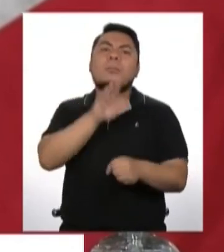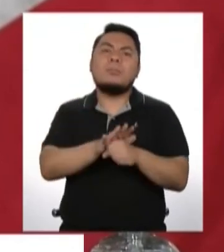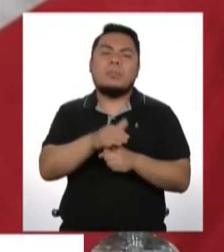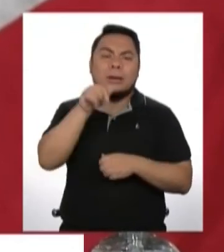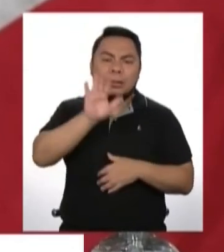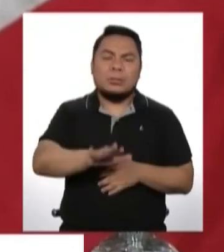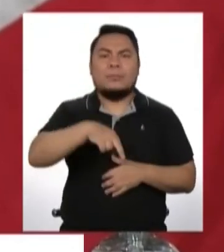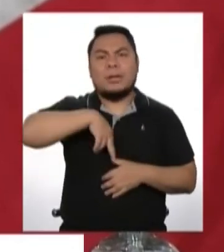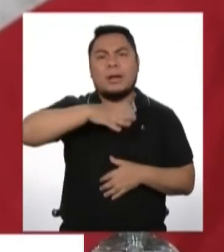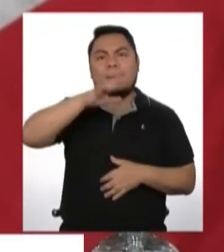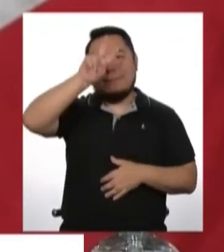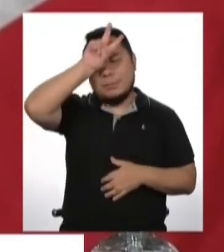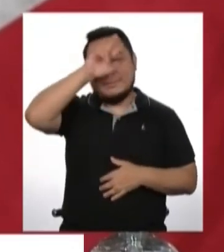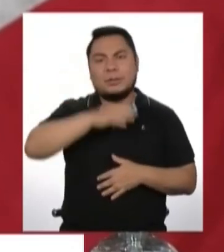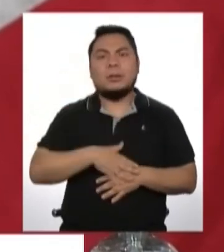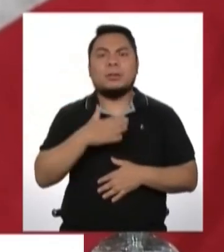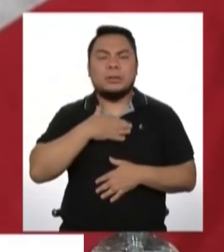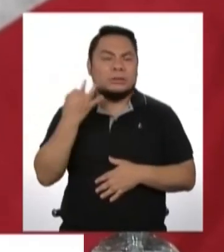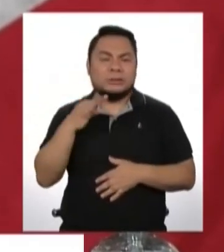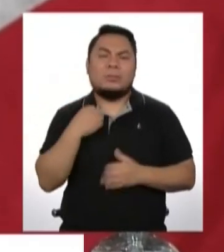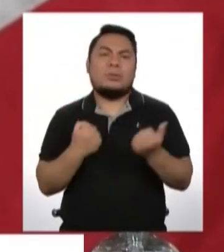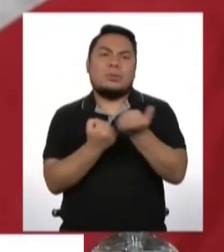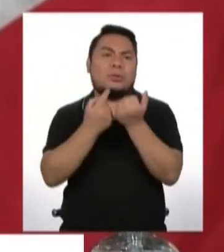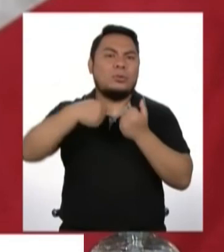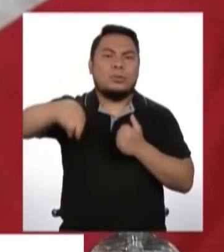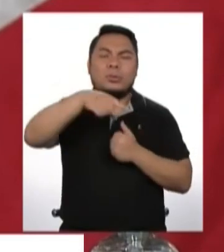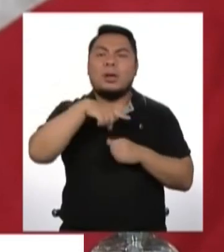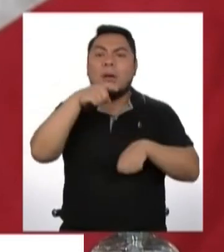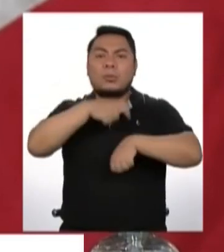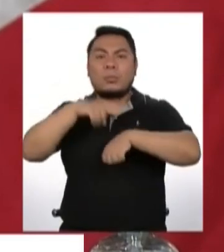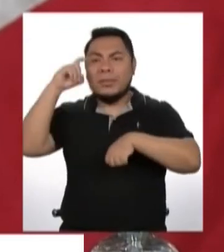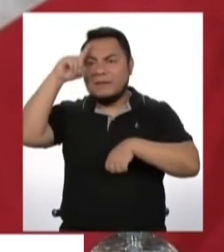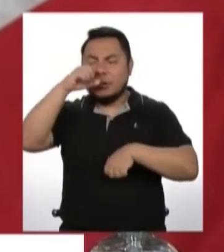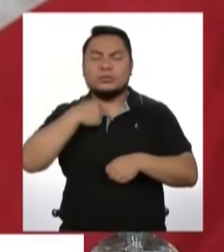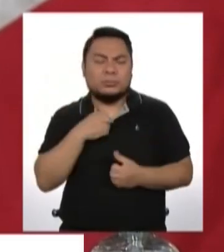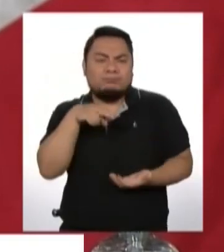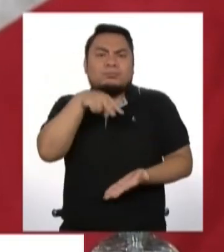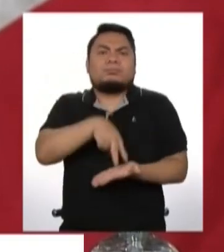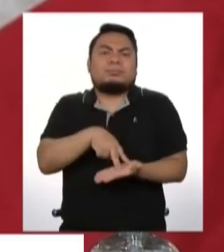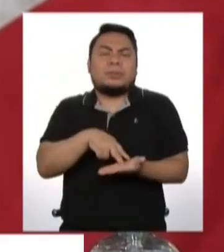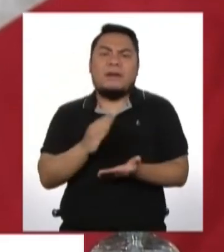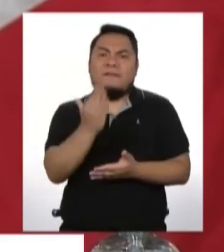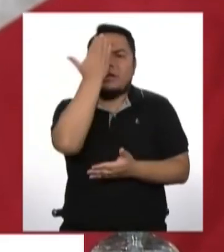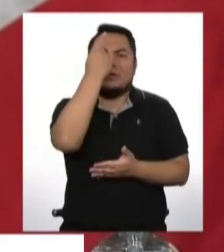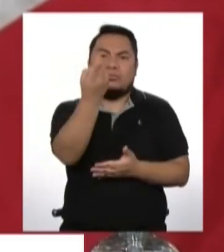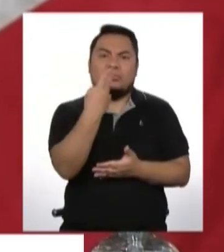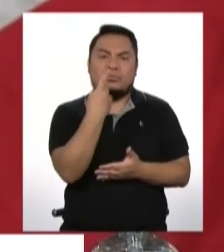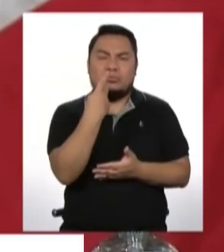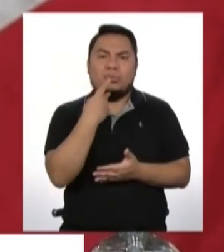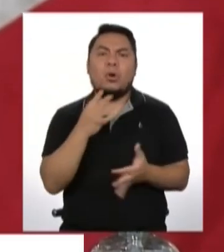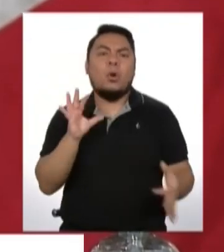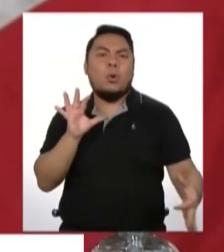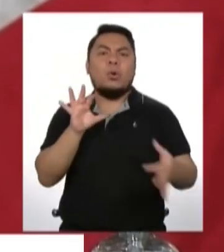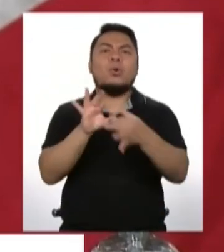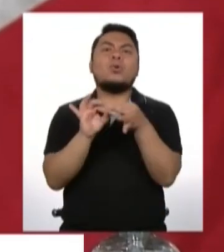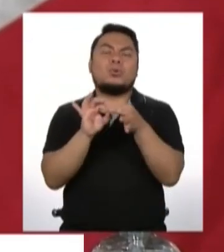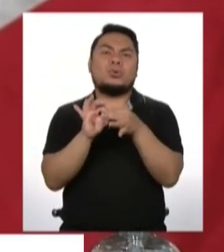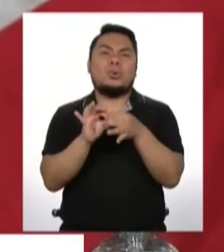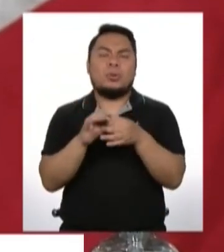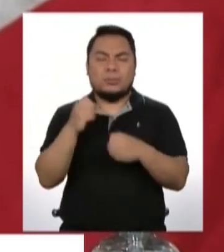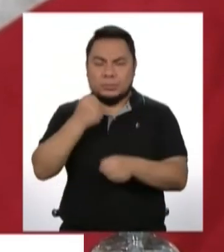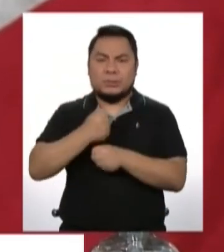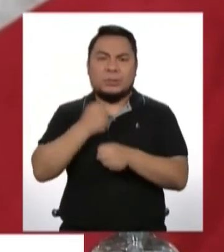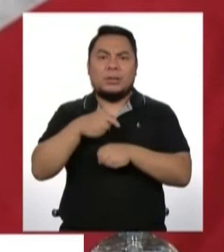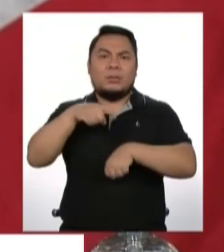mi país. Estar al frente de ustedes. En los momentos difíciles, aquí al frente de ustedes. Juntos, trabajando para vencer